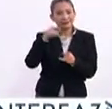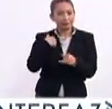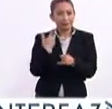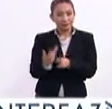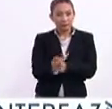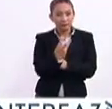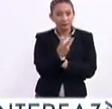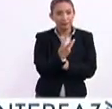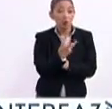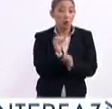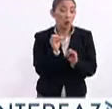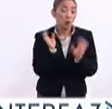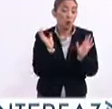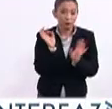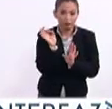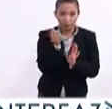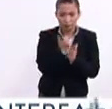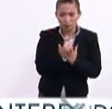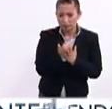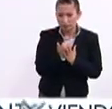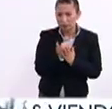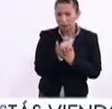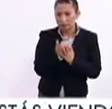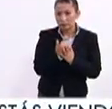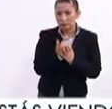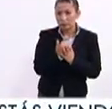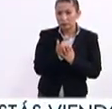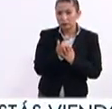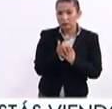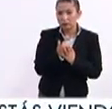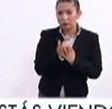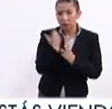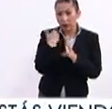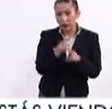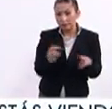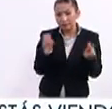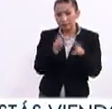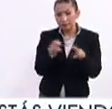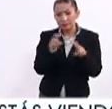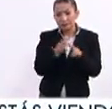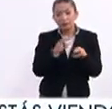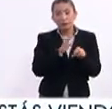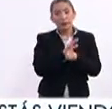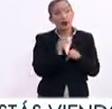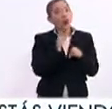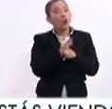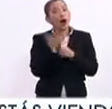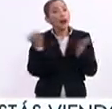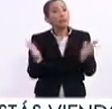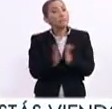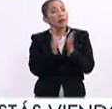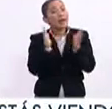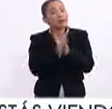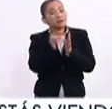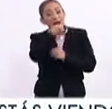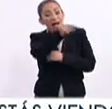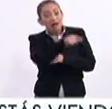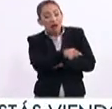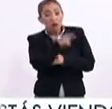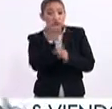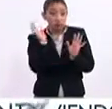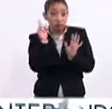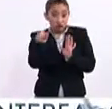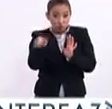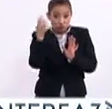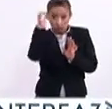quisiera preguntarte, o más bien que nos ayudaras a analizar cuál es la participación que debe de tener,